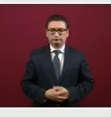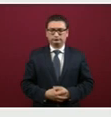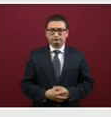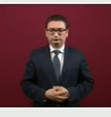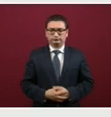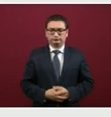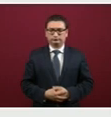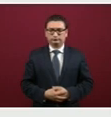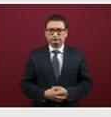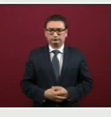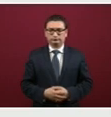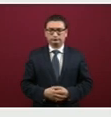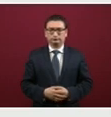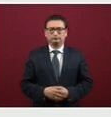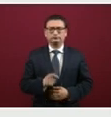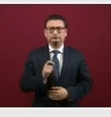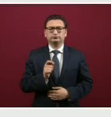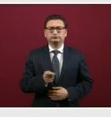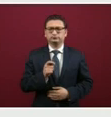No es